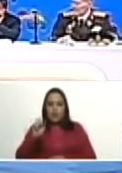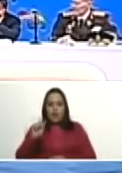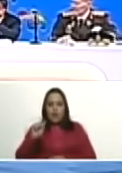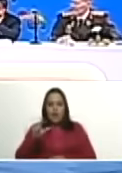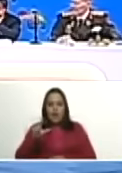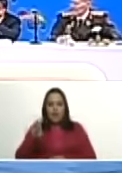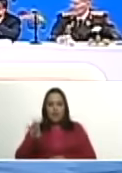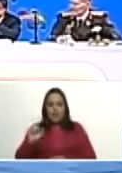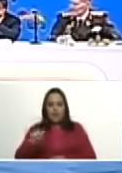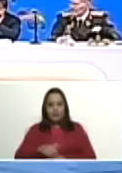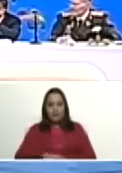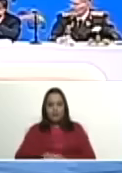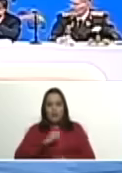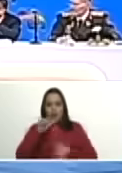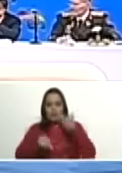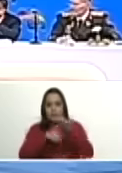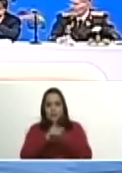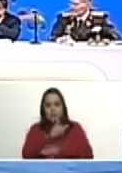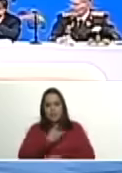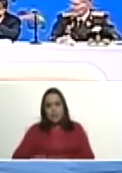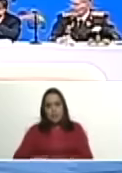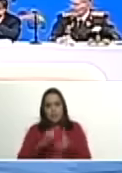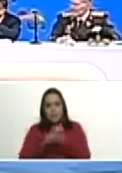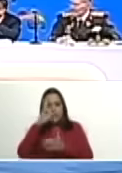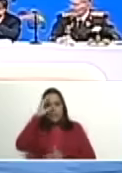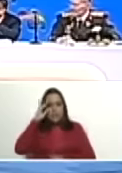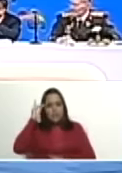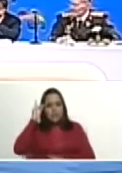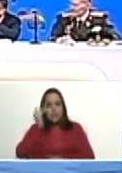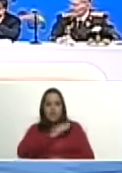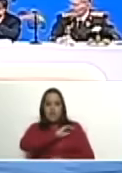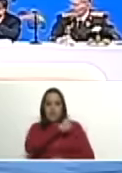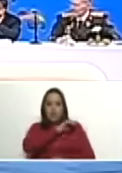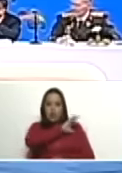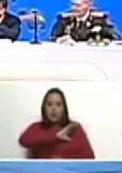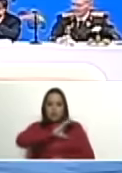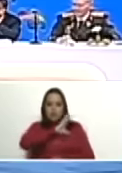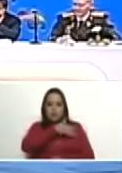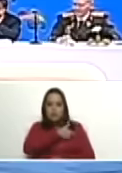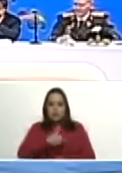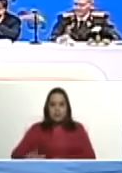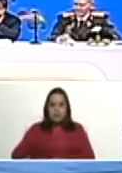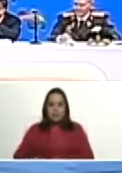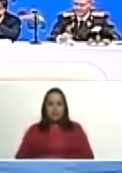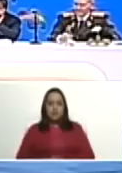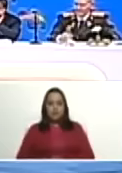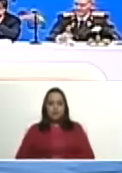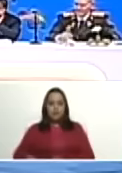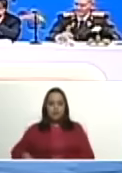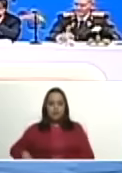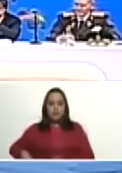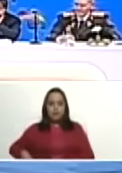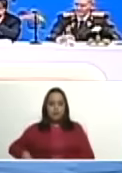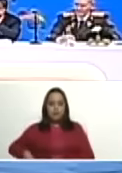compañera vicepresidenta Delcy Rodríguez, jefa de la Comisión Presidencial,